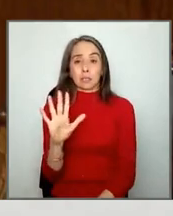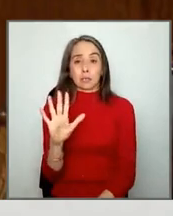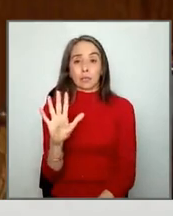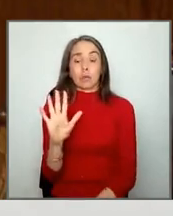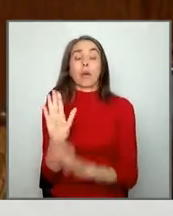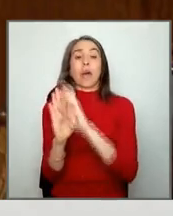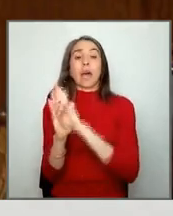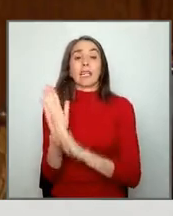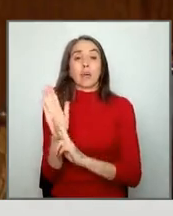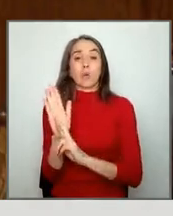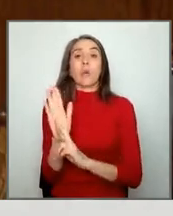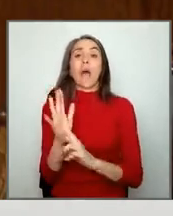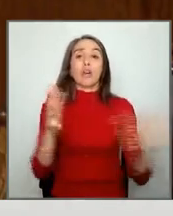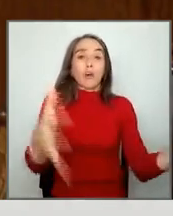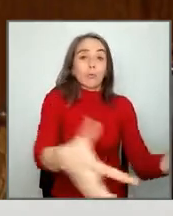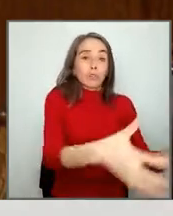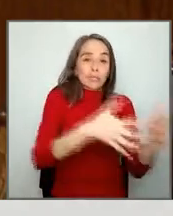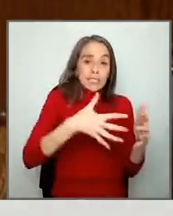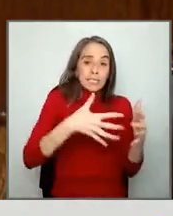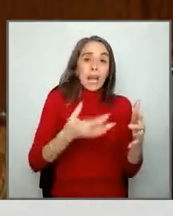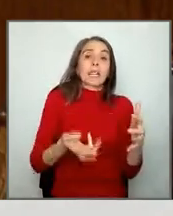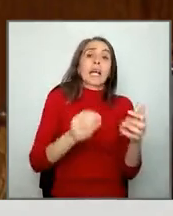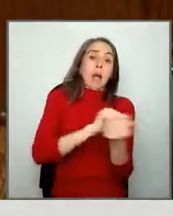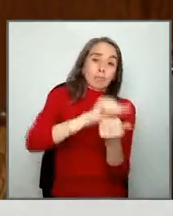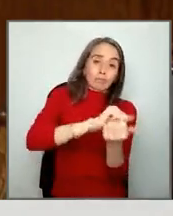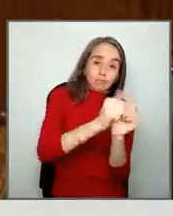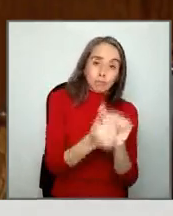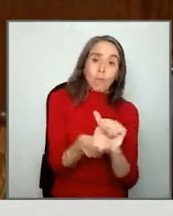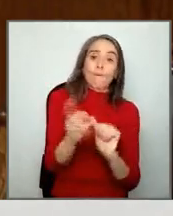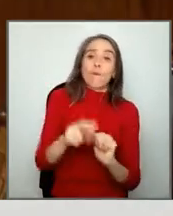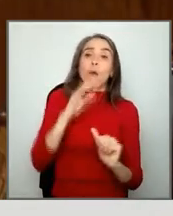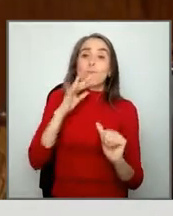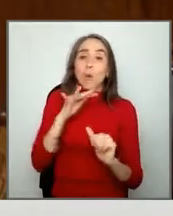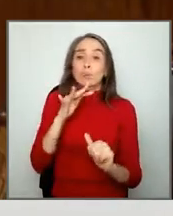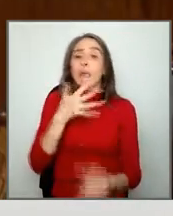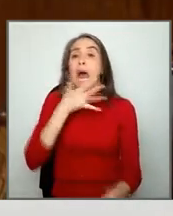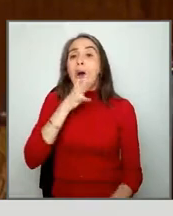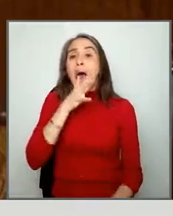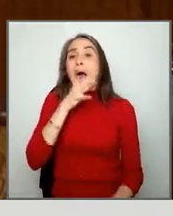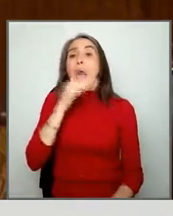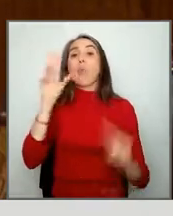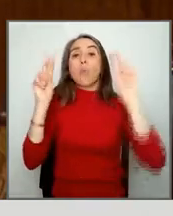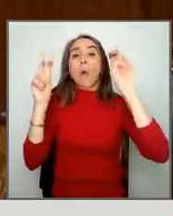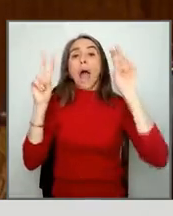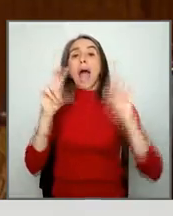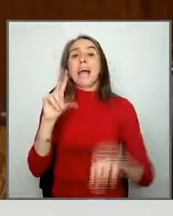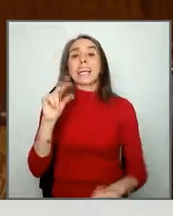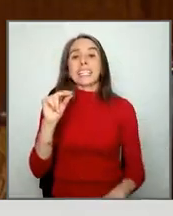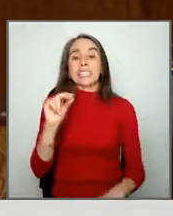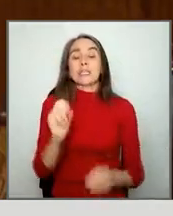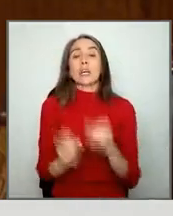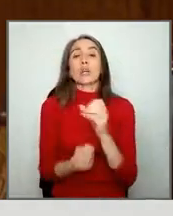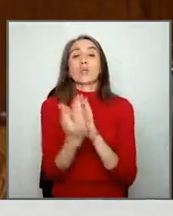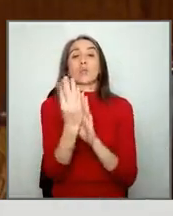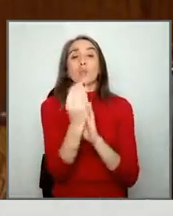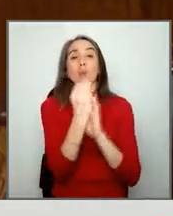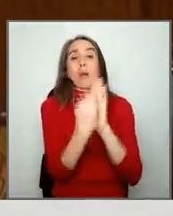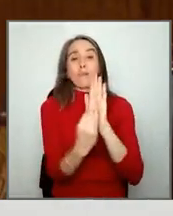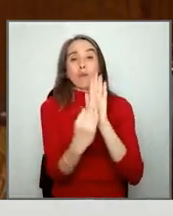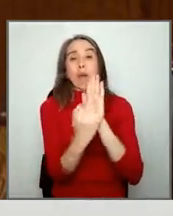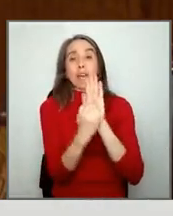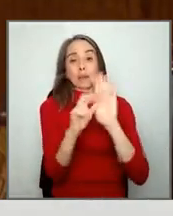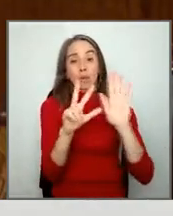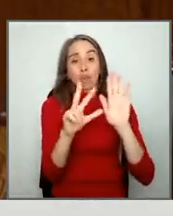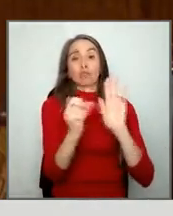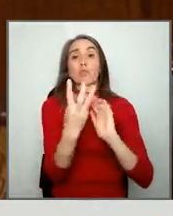recolección reutilización y disposición de aguas grises para incorporar un nuevo numeral 6 en su Artículo 8 que